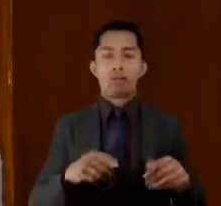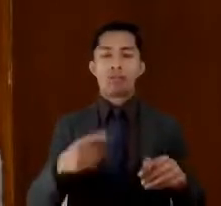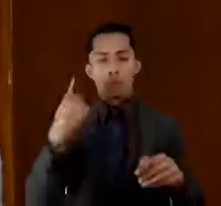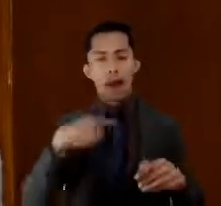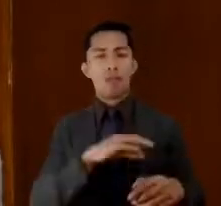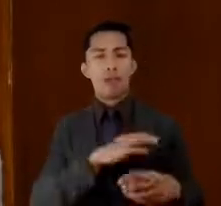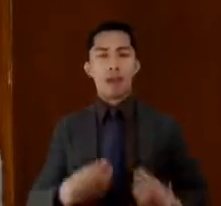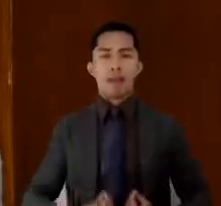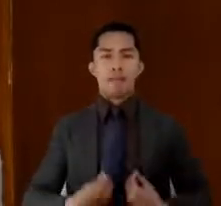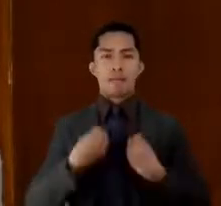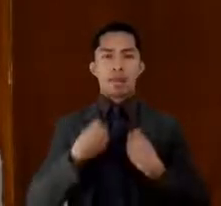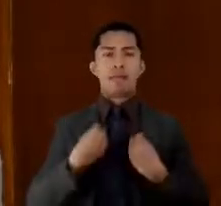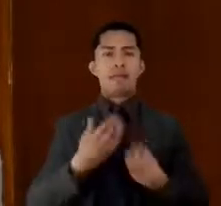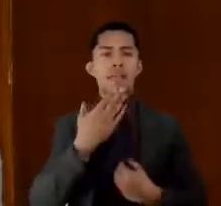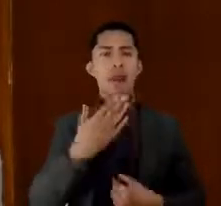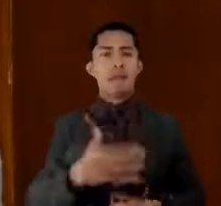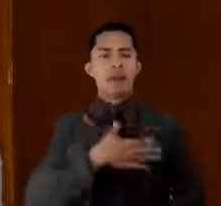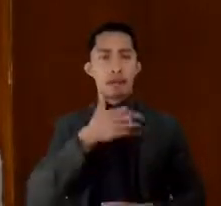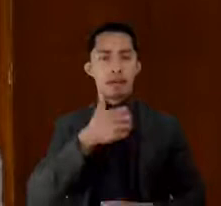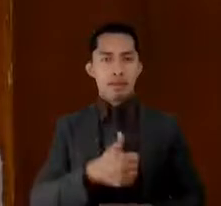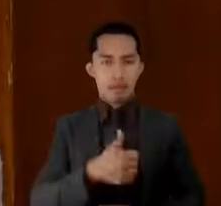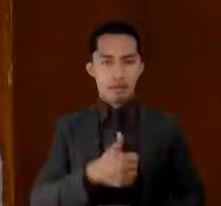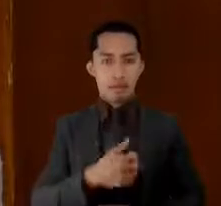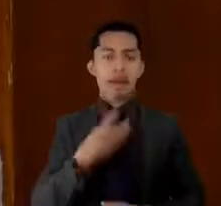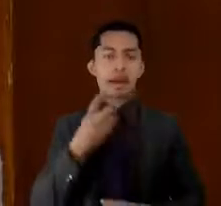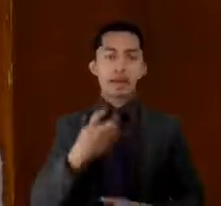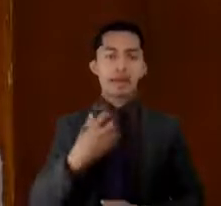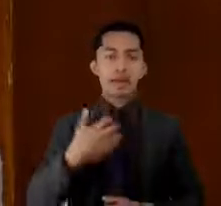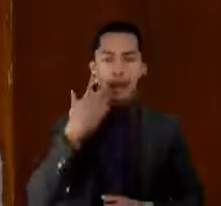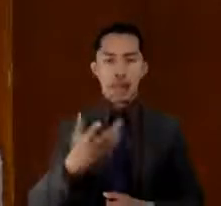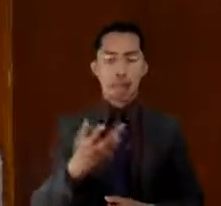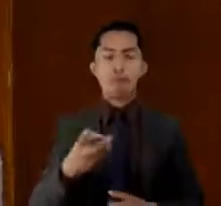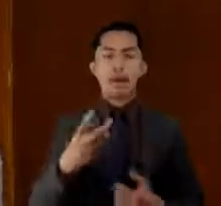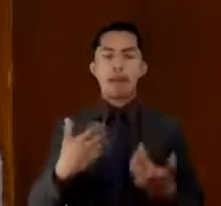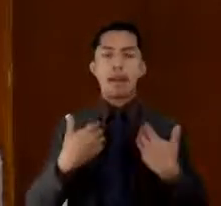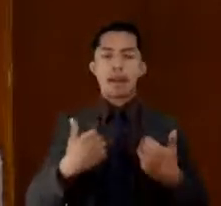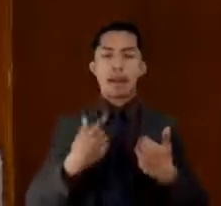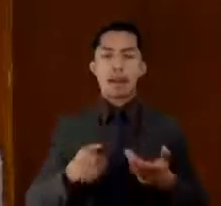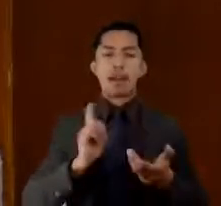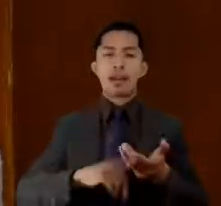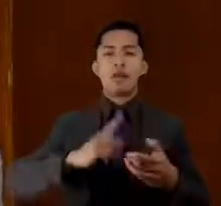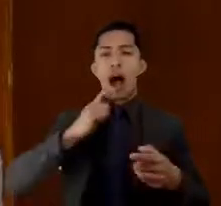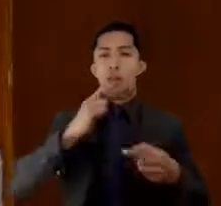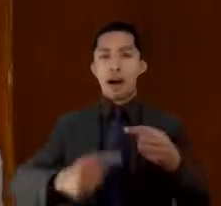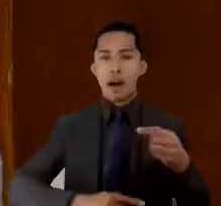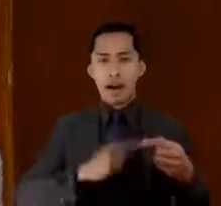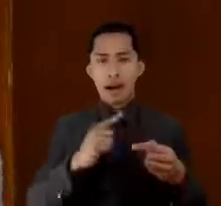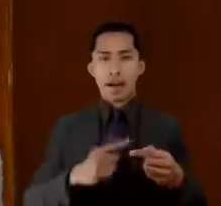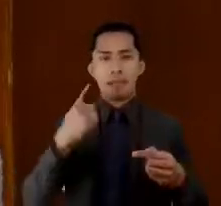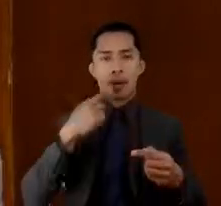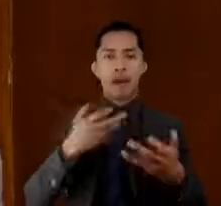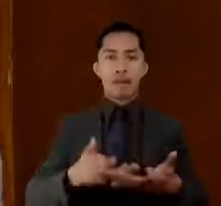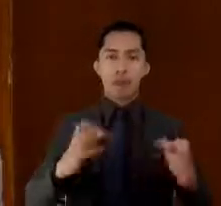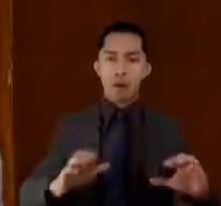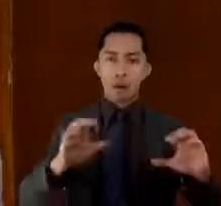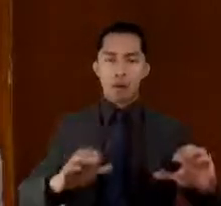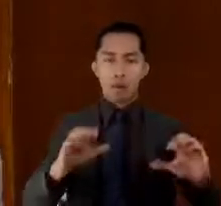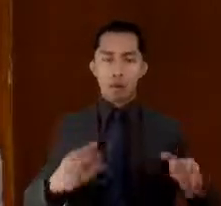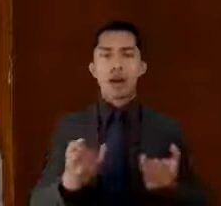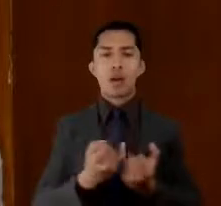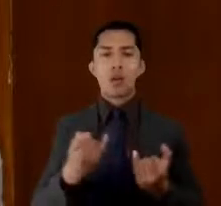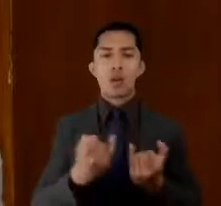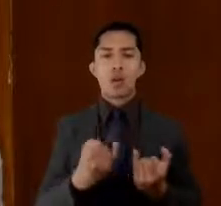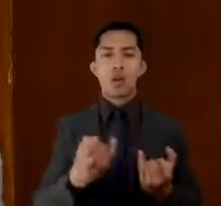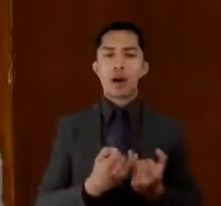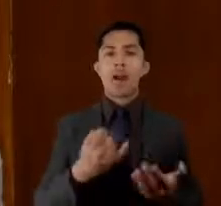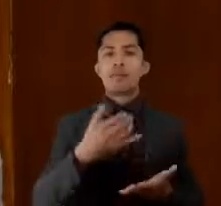en condiciones mínimas de bienestar. Así, la comprensión y aprecio al ciclo del agua, la conservación del suelo, la producción